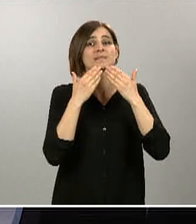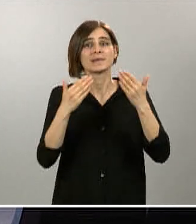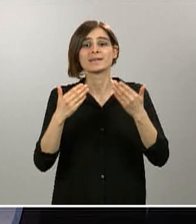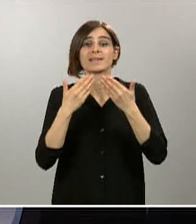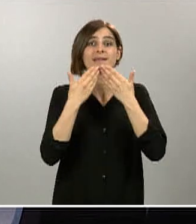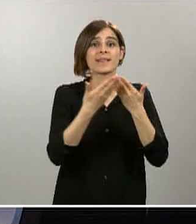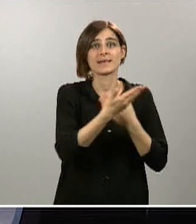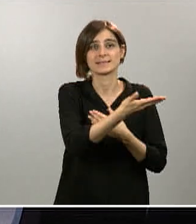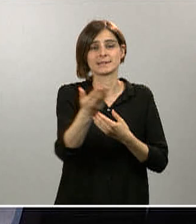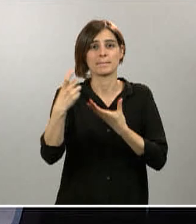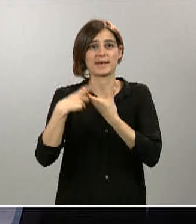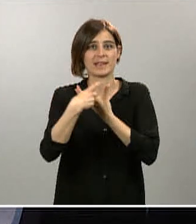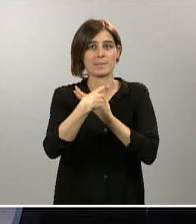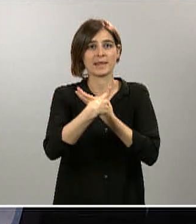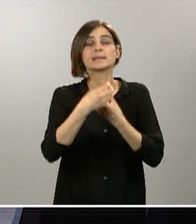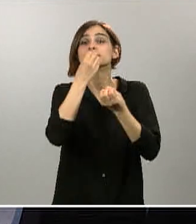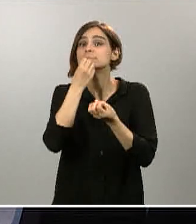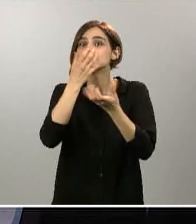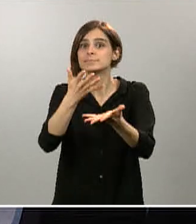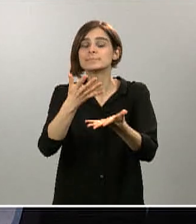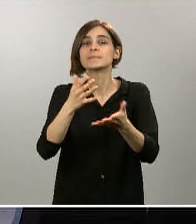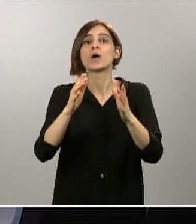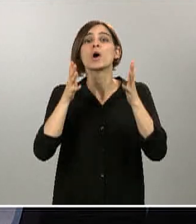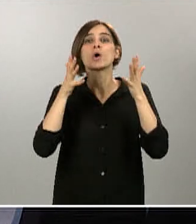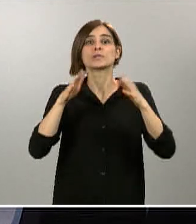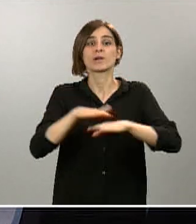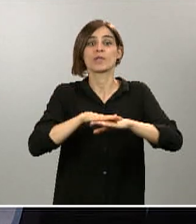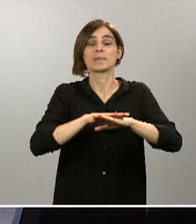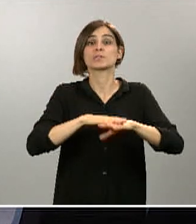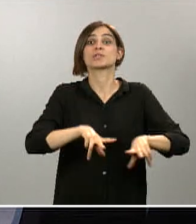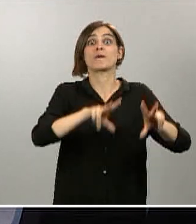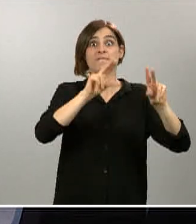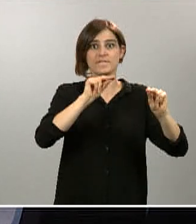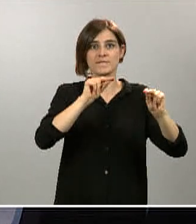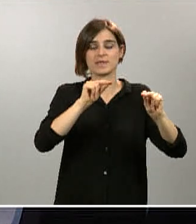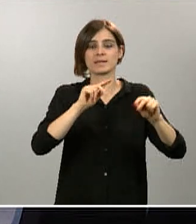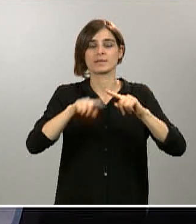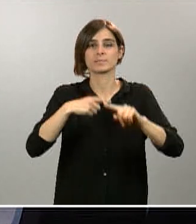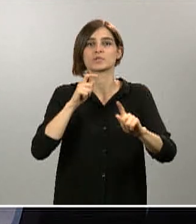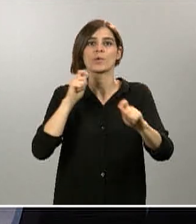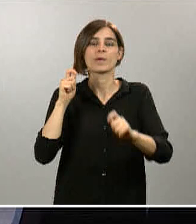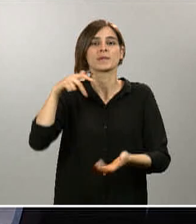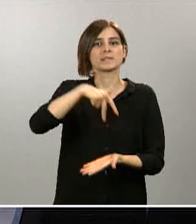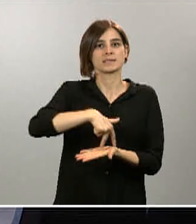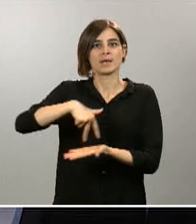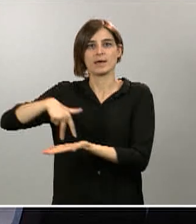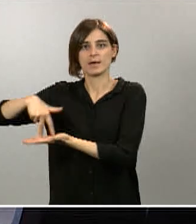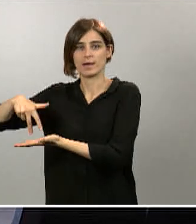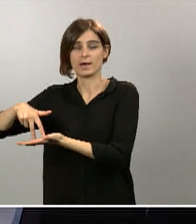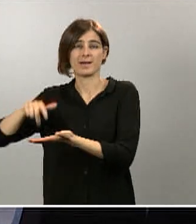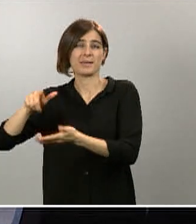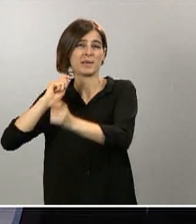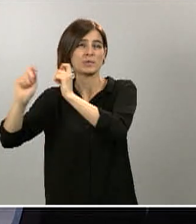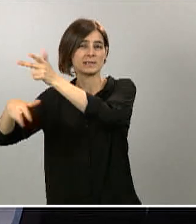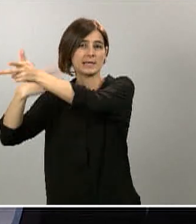Les anuncio que cuando finalice el Consejo de Ministros comparecerán en rueda de prensa con periodistas por videoconferencia la